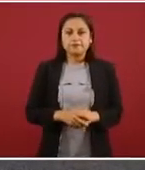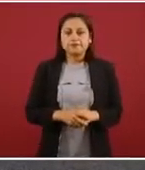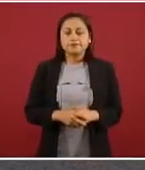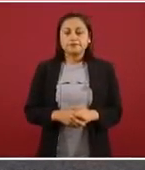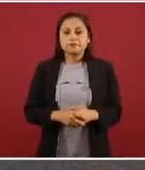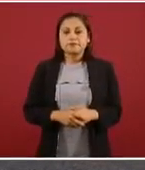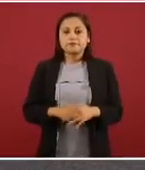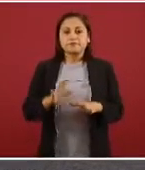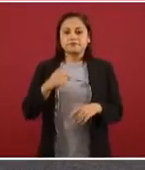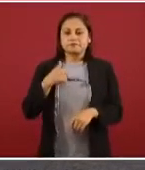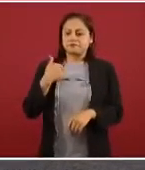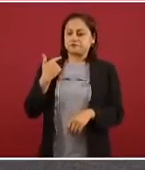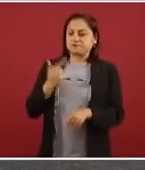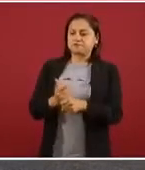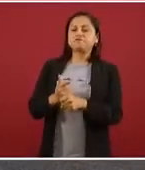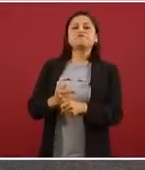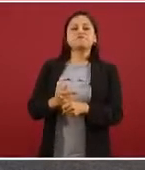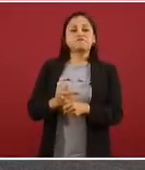Positivo.